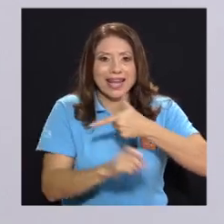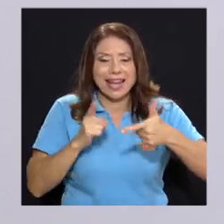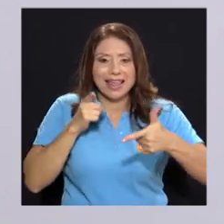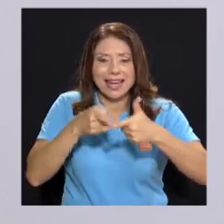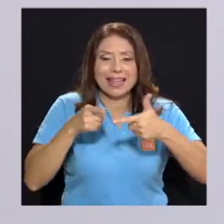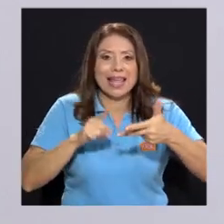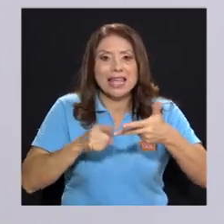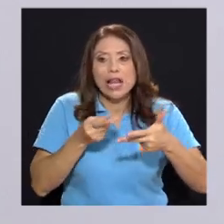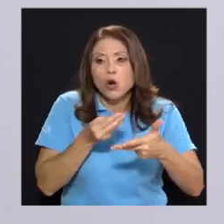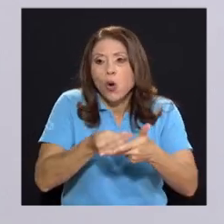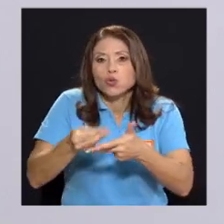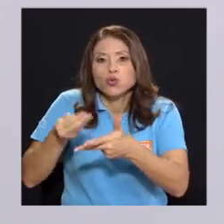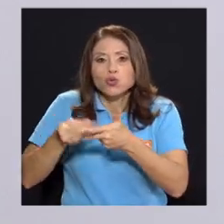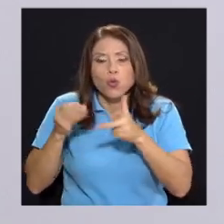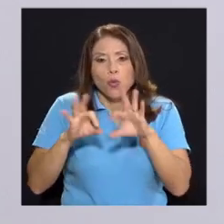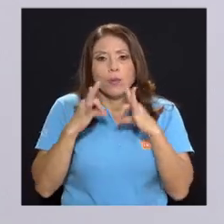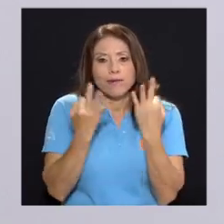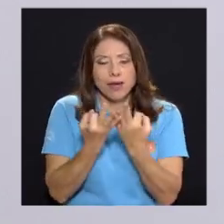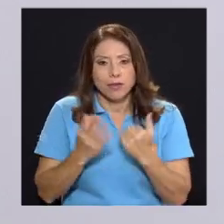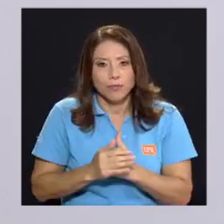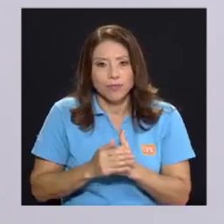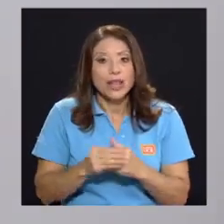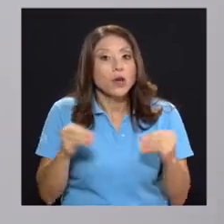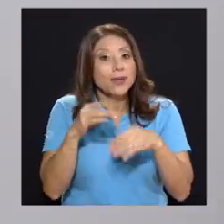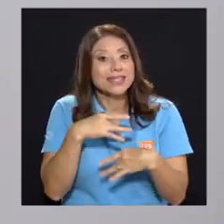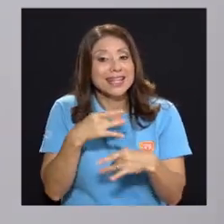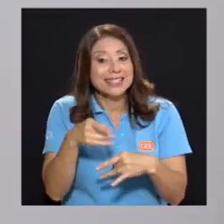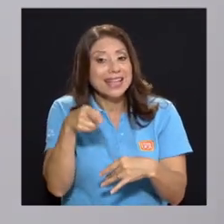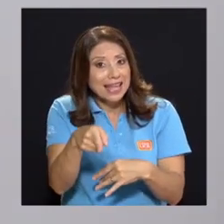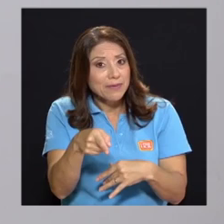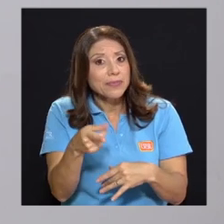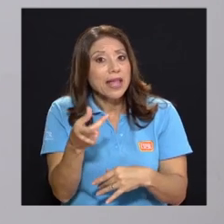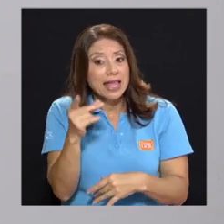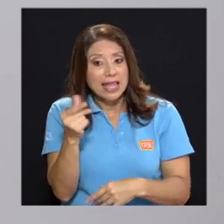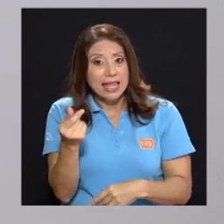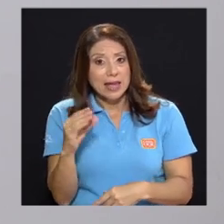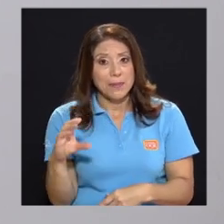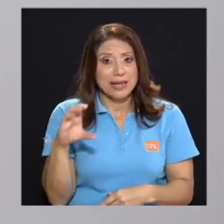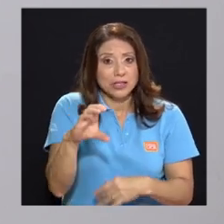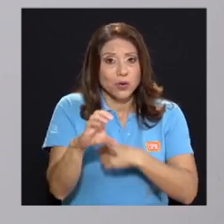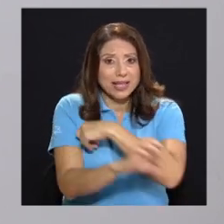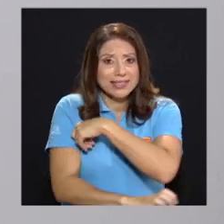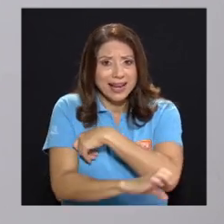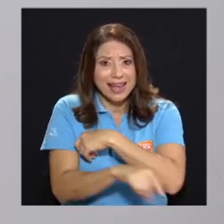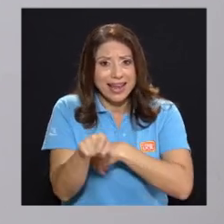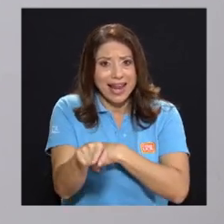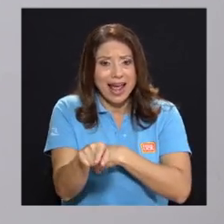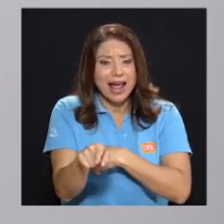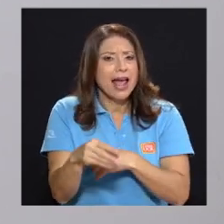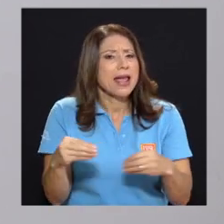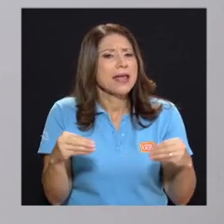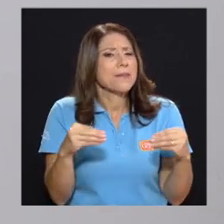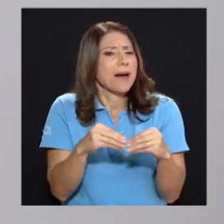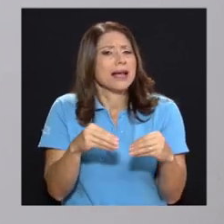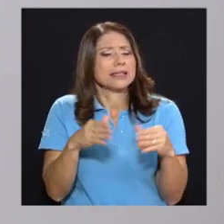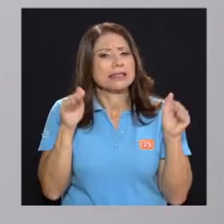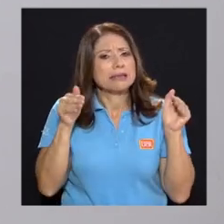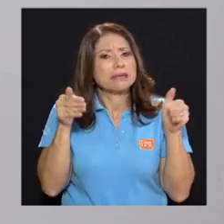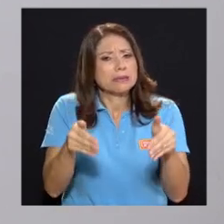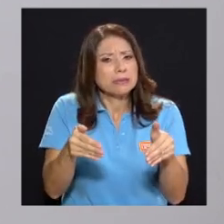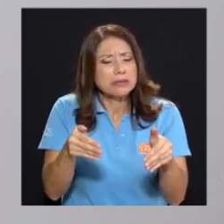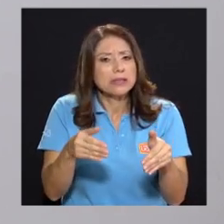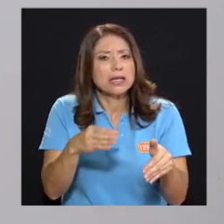ahí en materia inversión exagera el factor que más cuenta es la calidad institucional